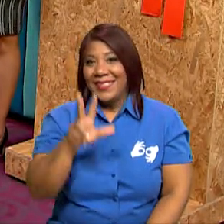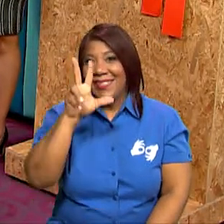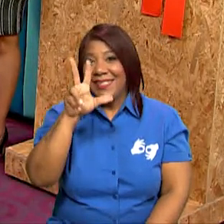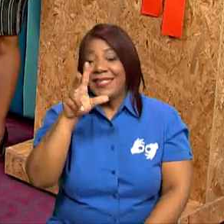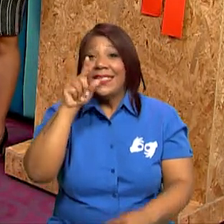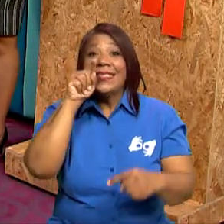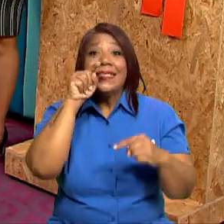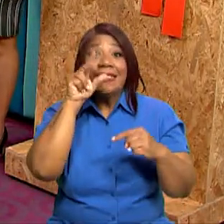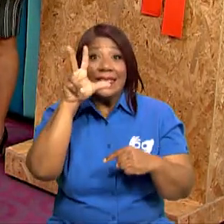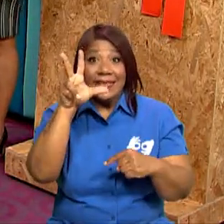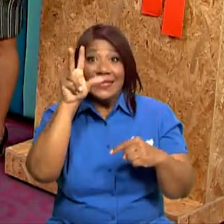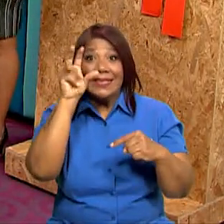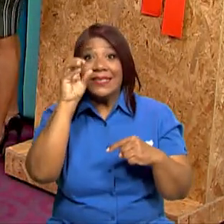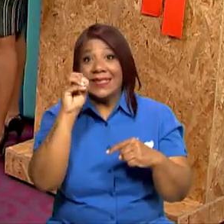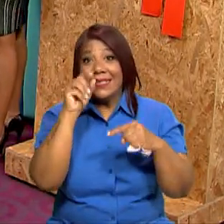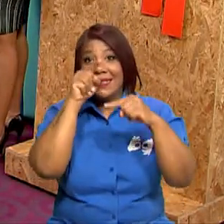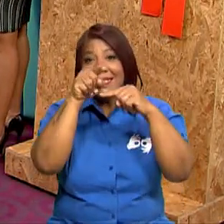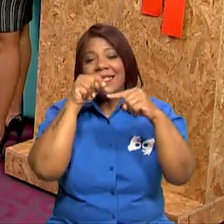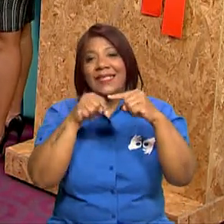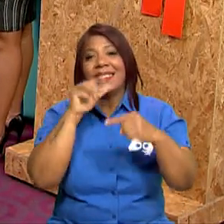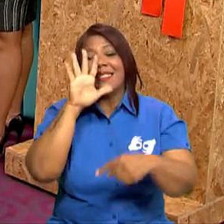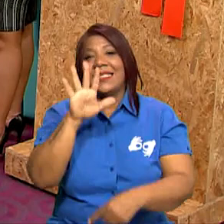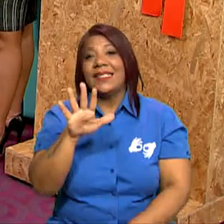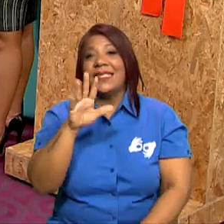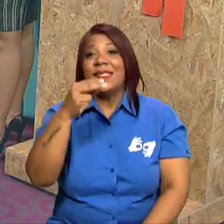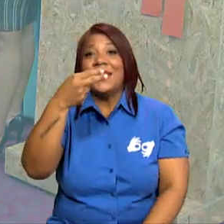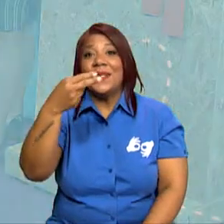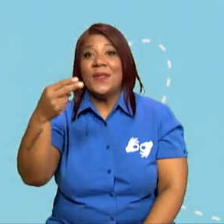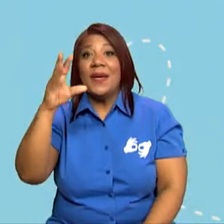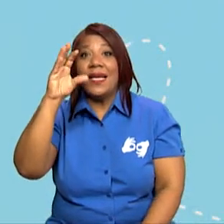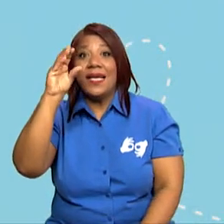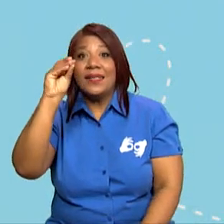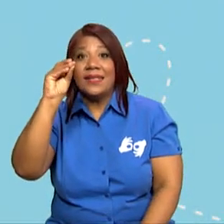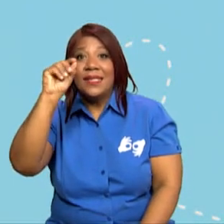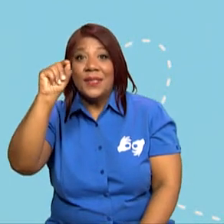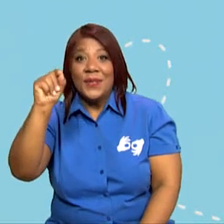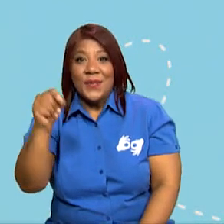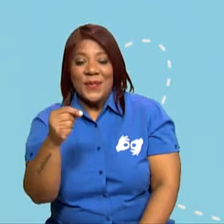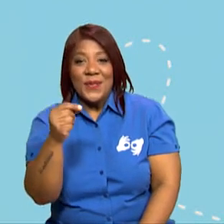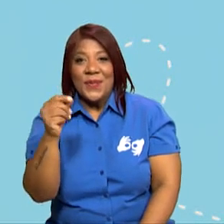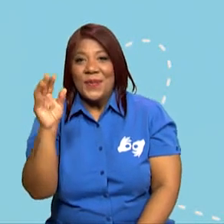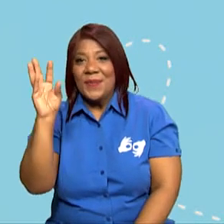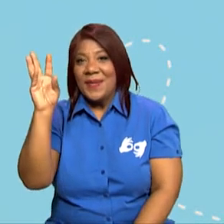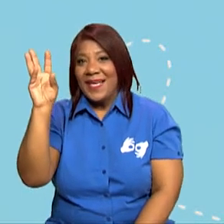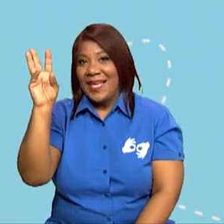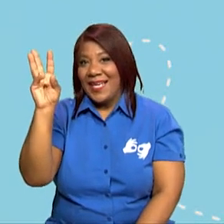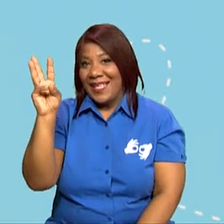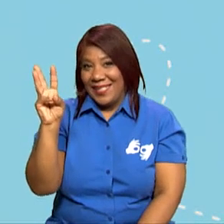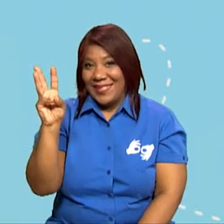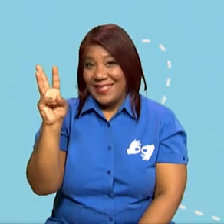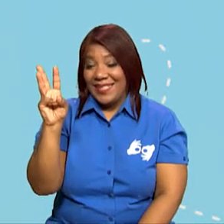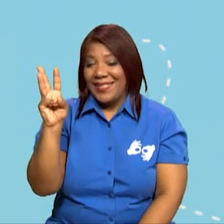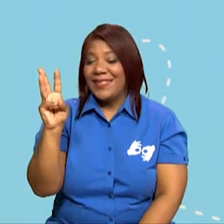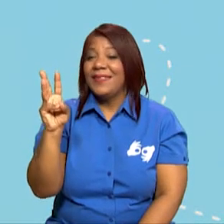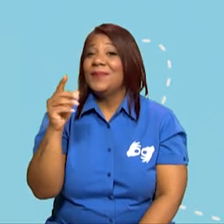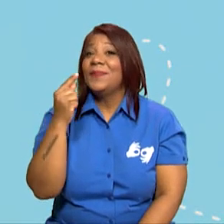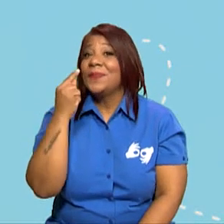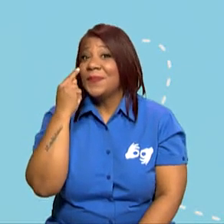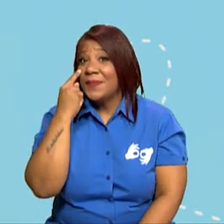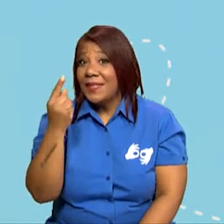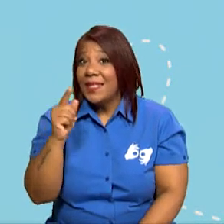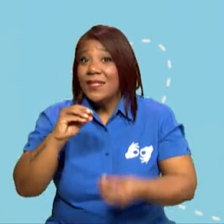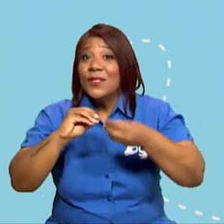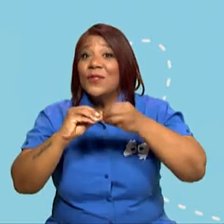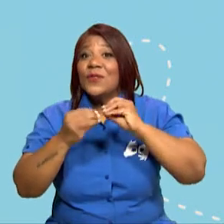ese 6? Al lado del 0 coma. Muy bien, entonces colocamos el 6 porque